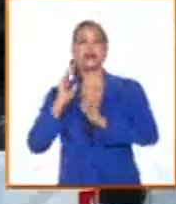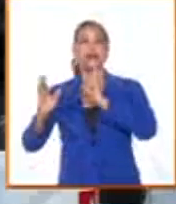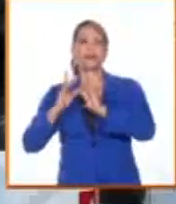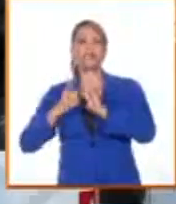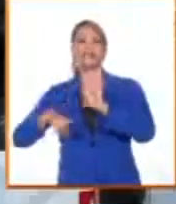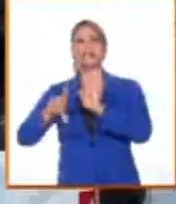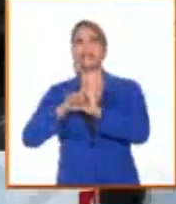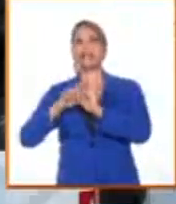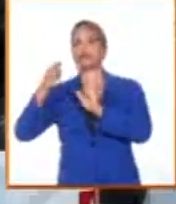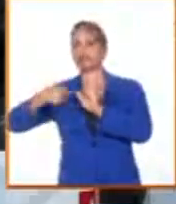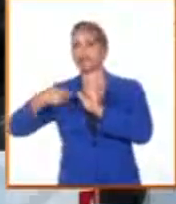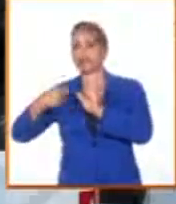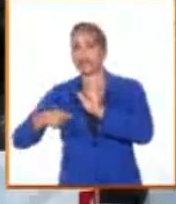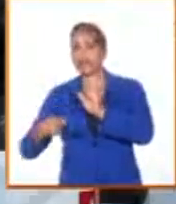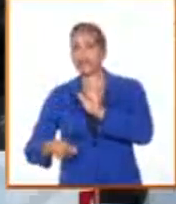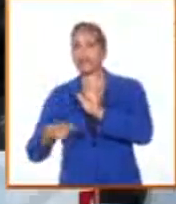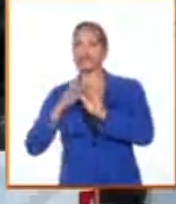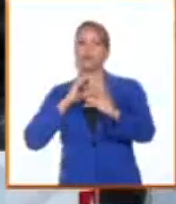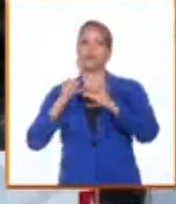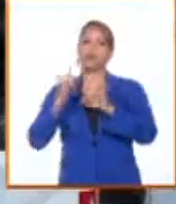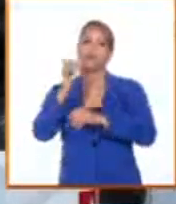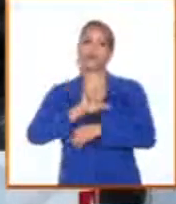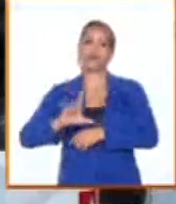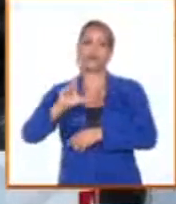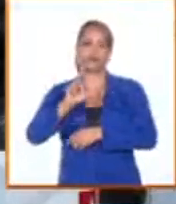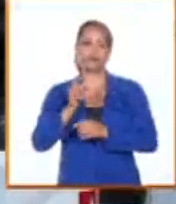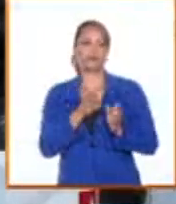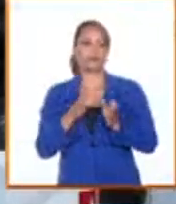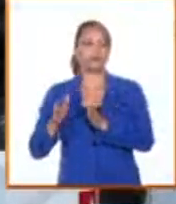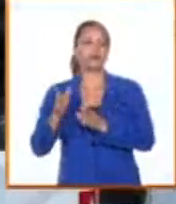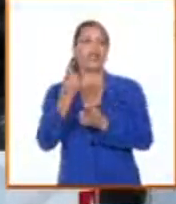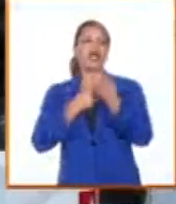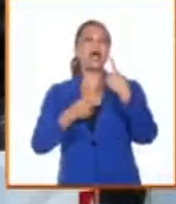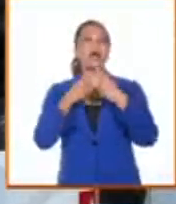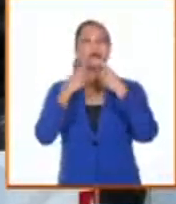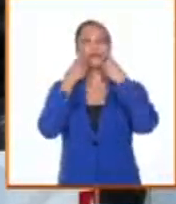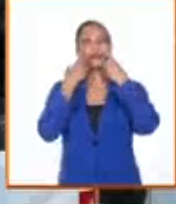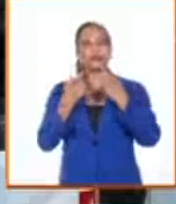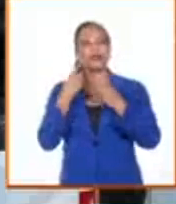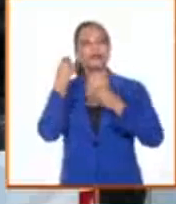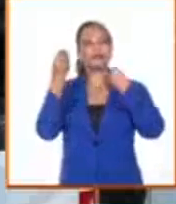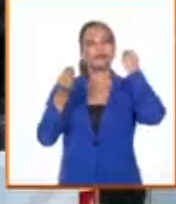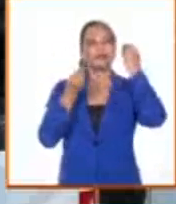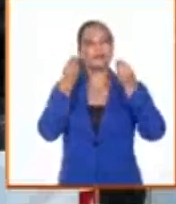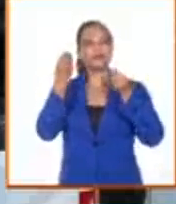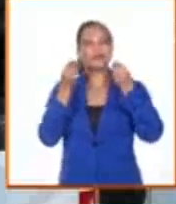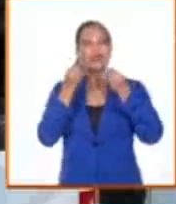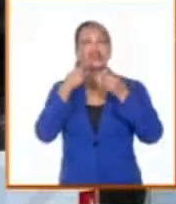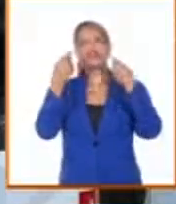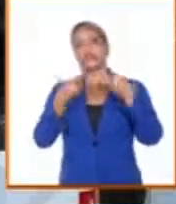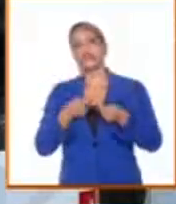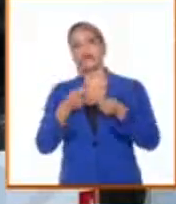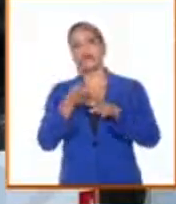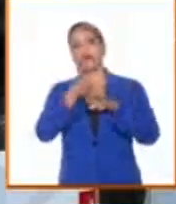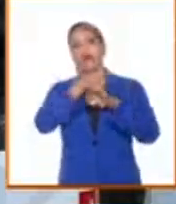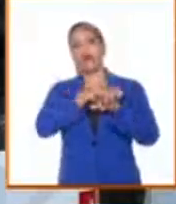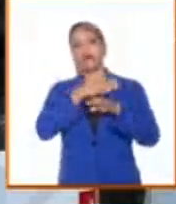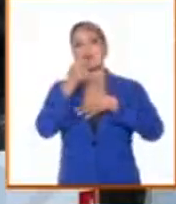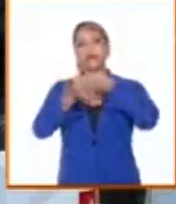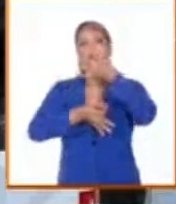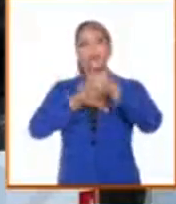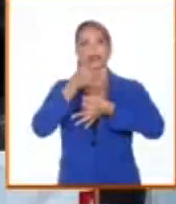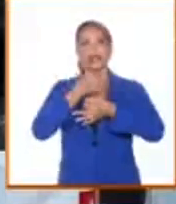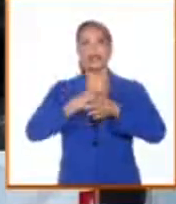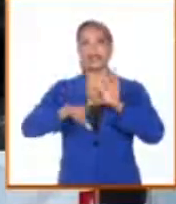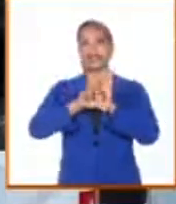de comunicación social. Hay un elemento muy importante, Randy, que en cualquier análisis sobre este tema habría que significar, y es que nuestra ley